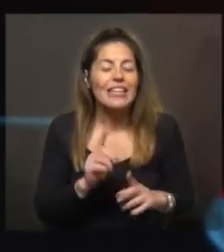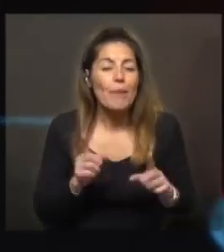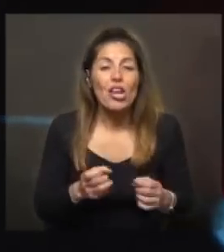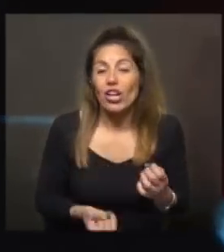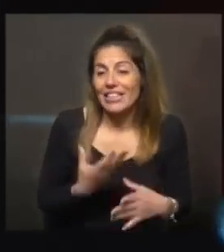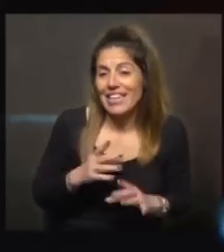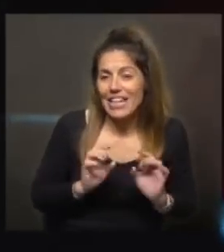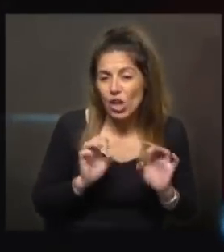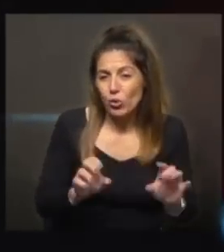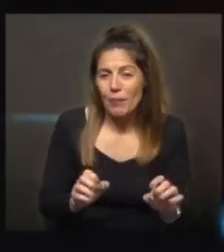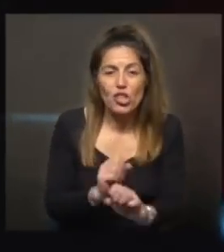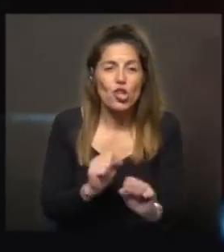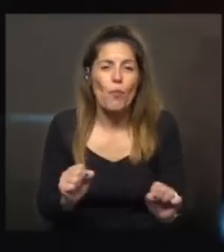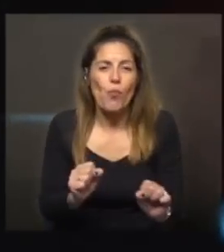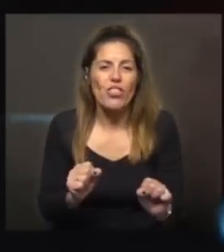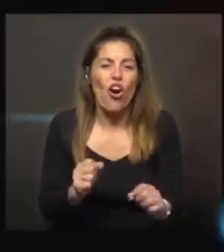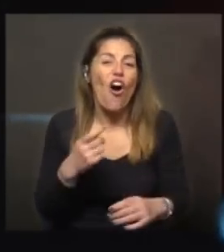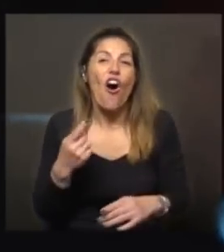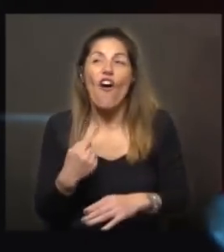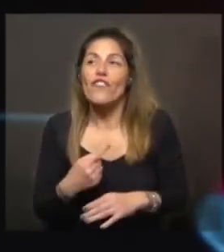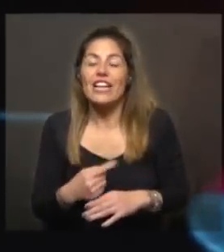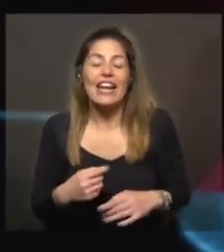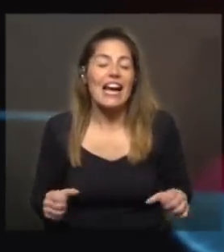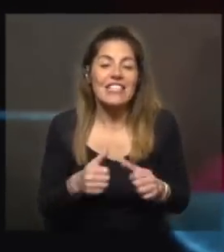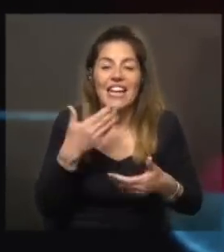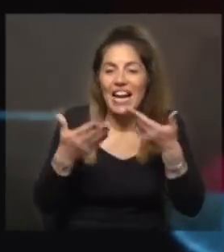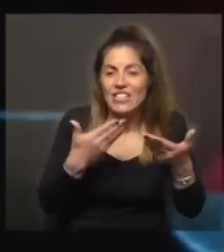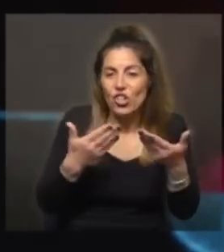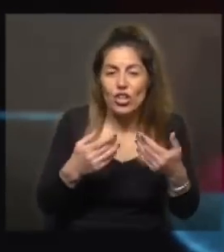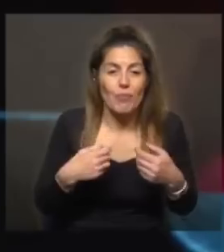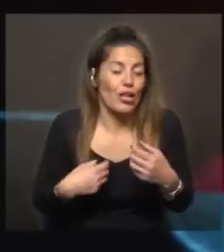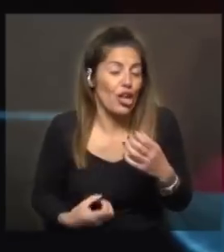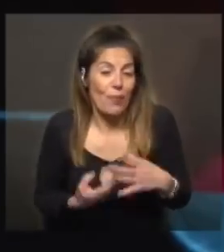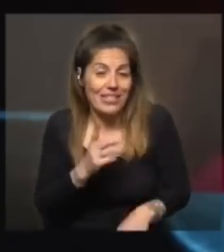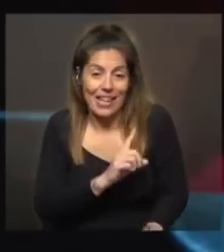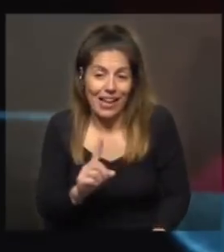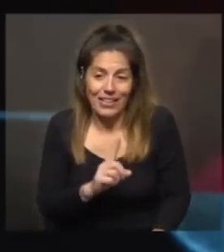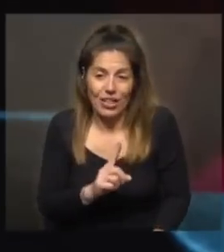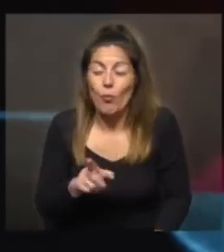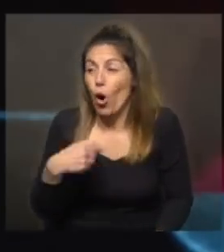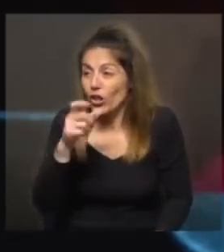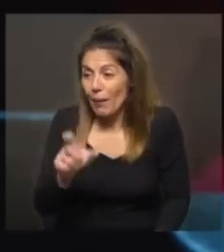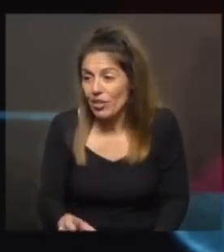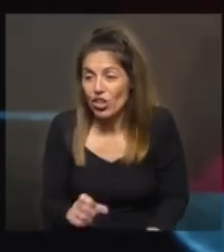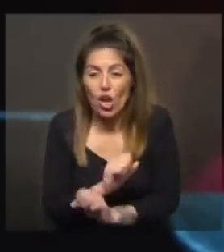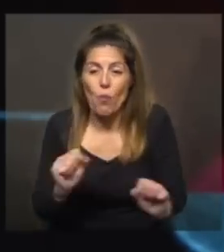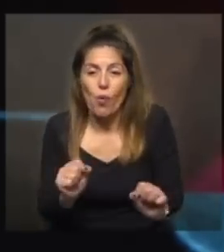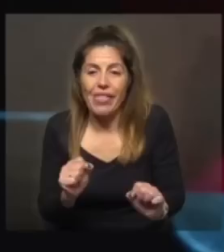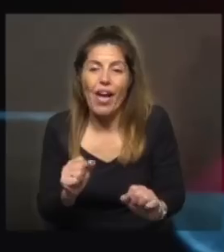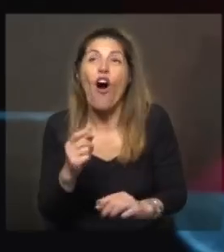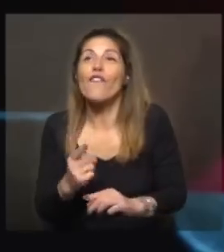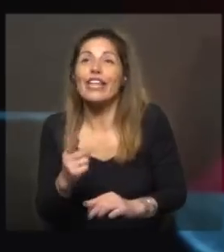yo no puedo forzarme a hacer canciones de tal o cual tipo porque no me sale como otras personas no pueden forzarse a